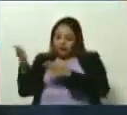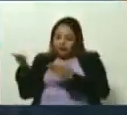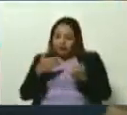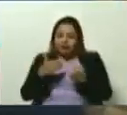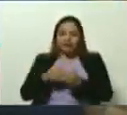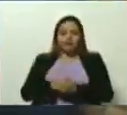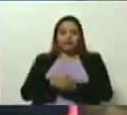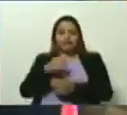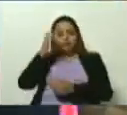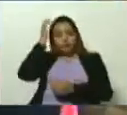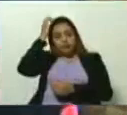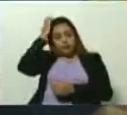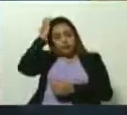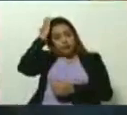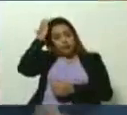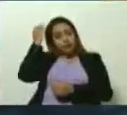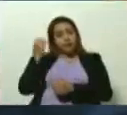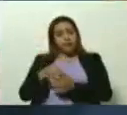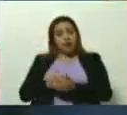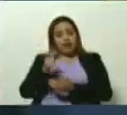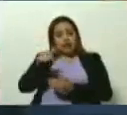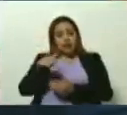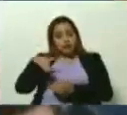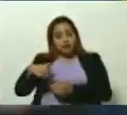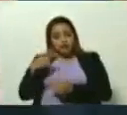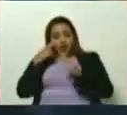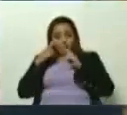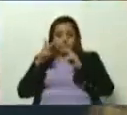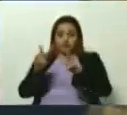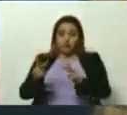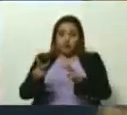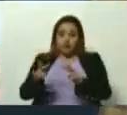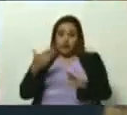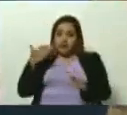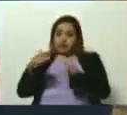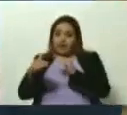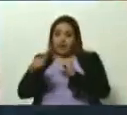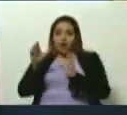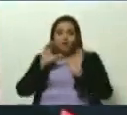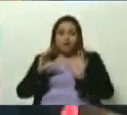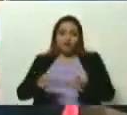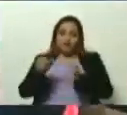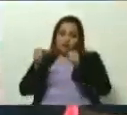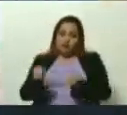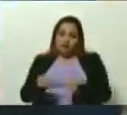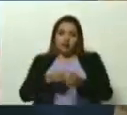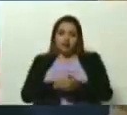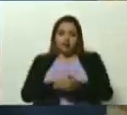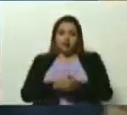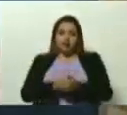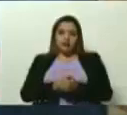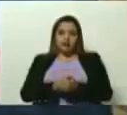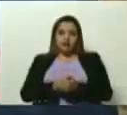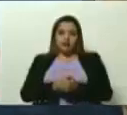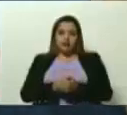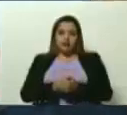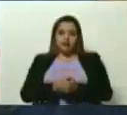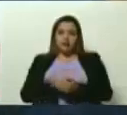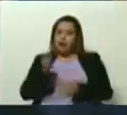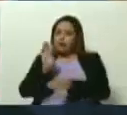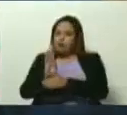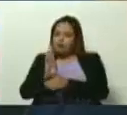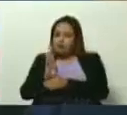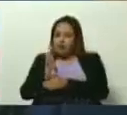aquí y puedan percibir con sus propios ojos el mensaje de los órganos de seguridad ciudadana para la